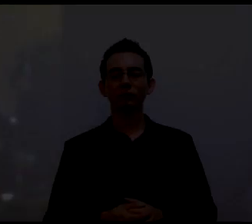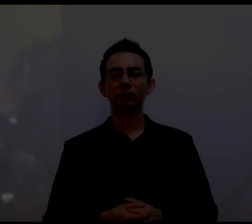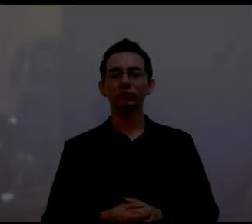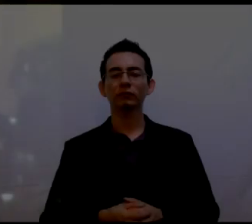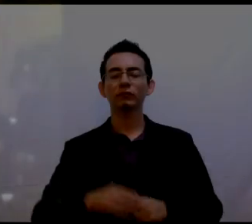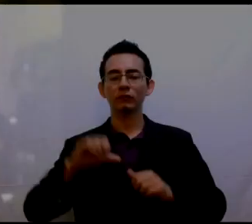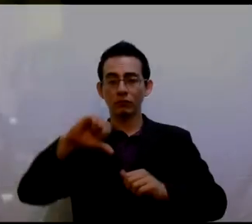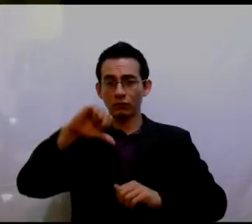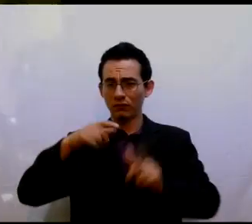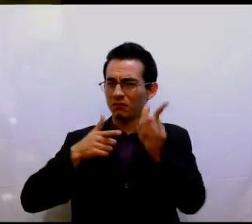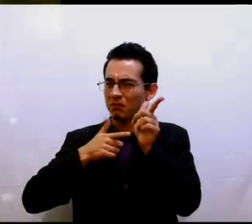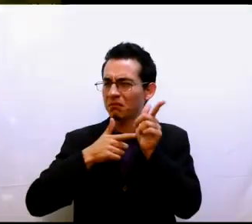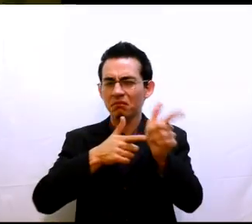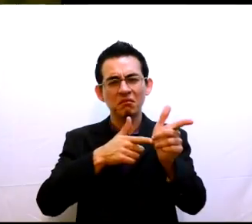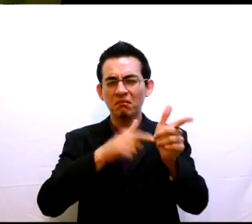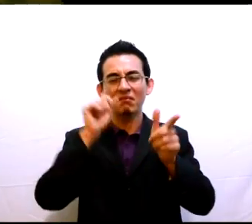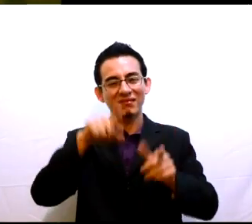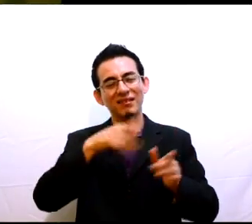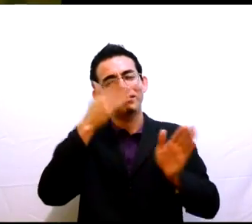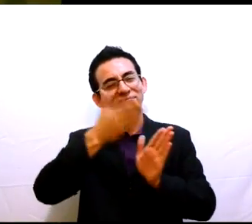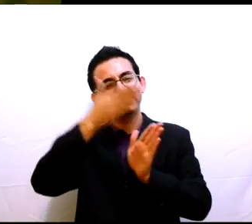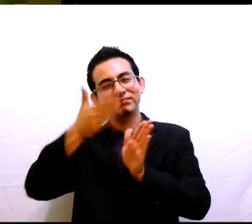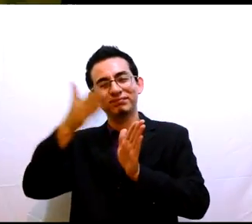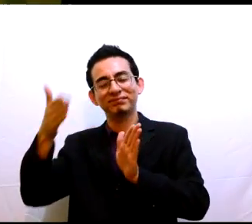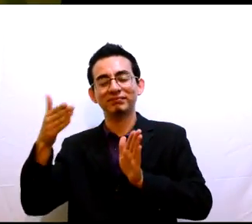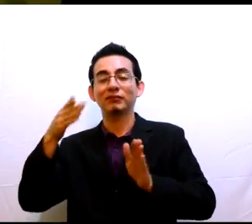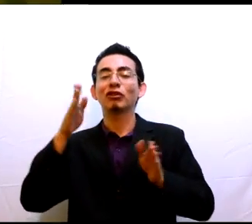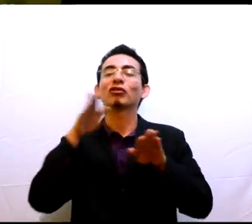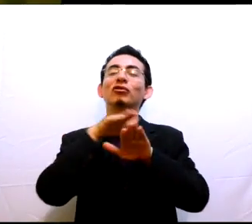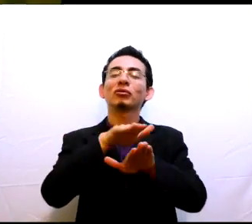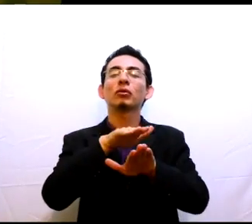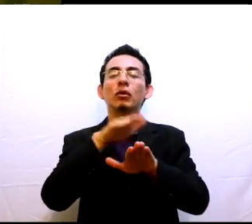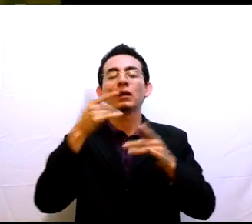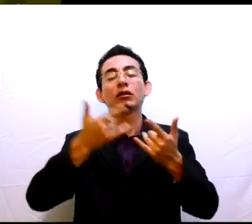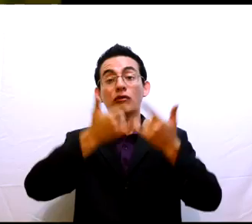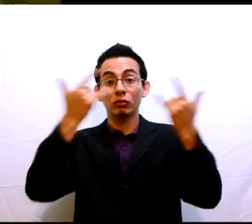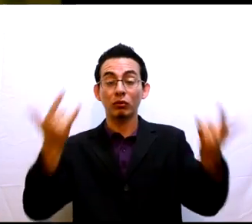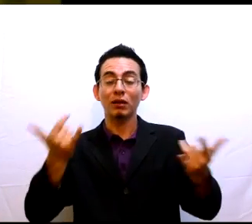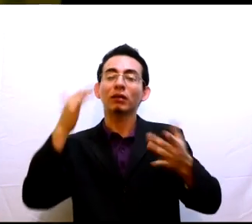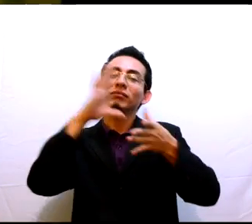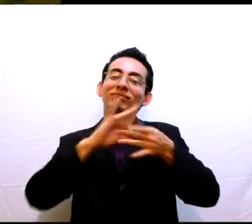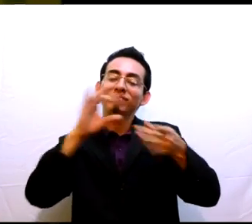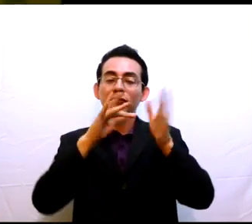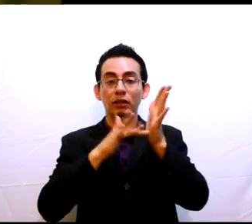continuamos con la serie de las parábolas de jesús este es la número 23